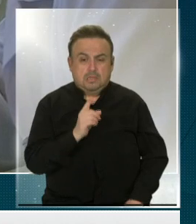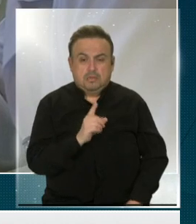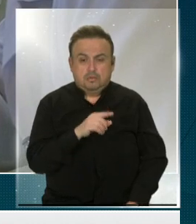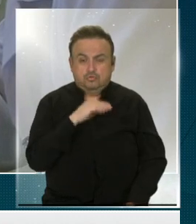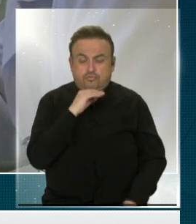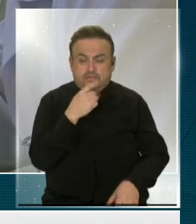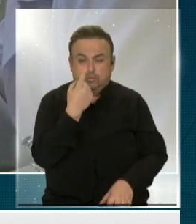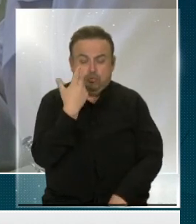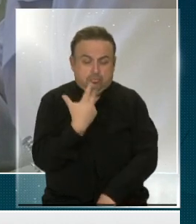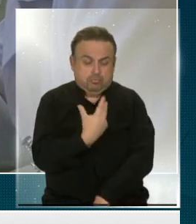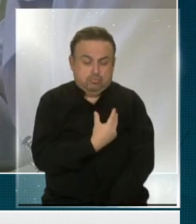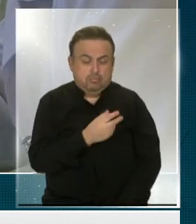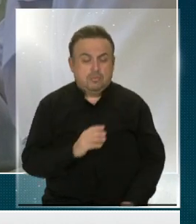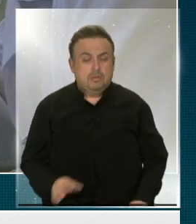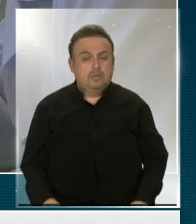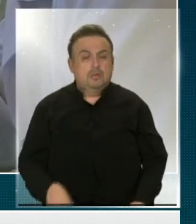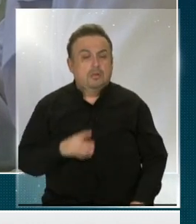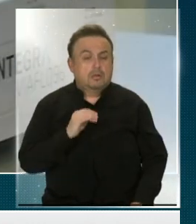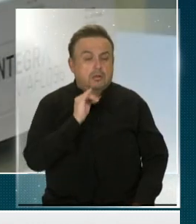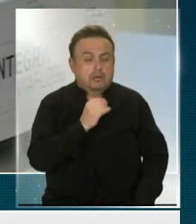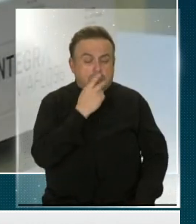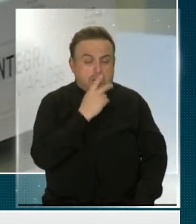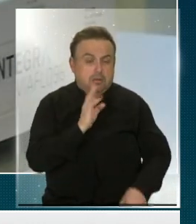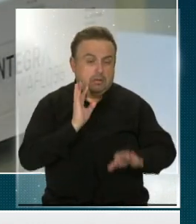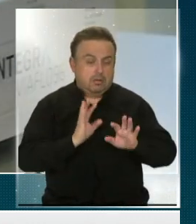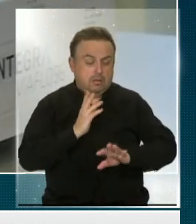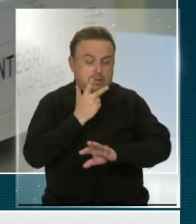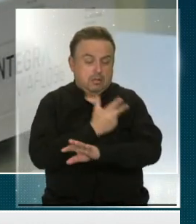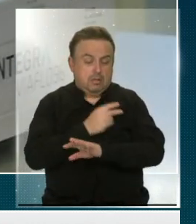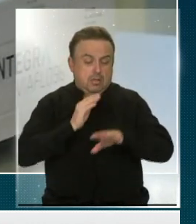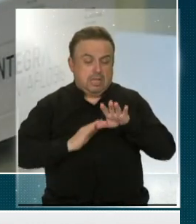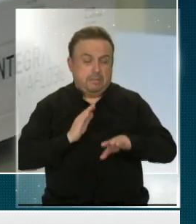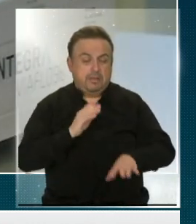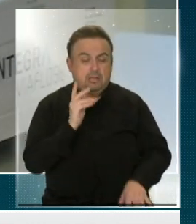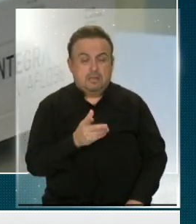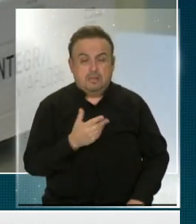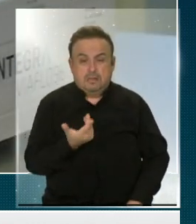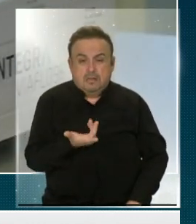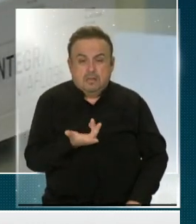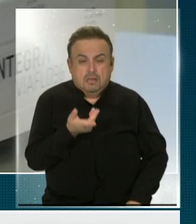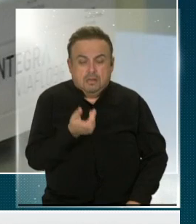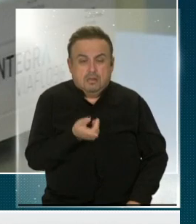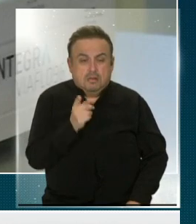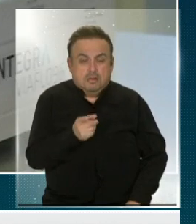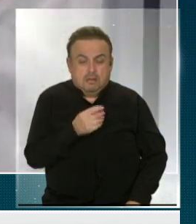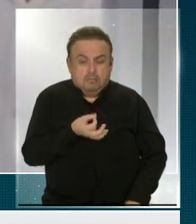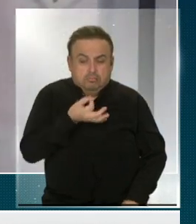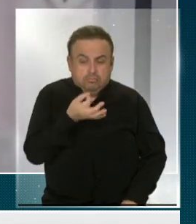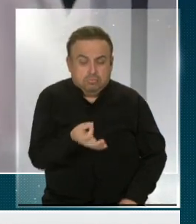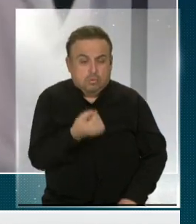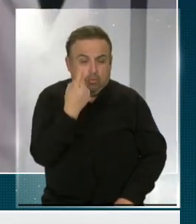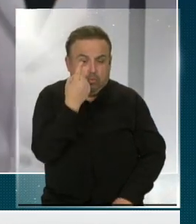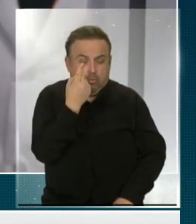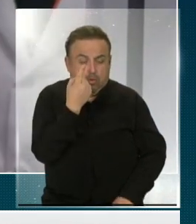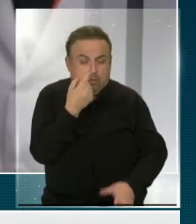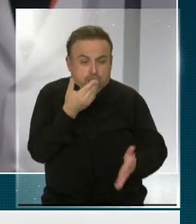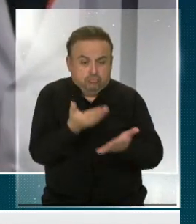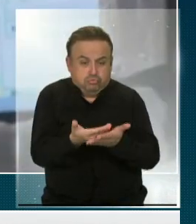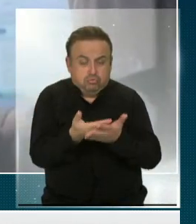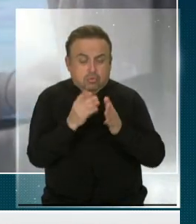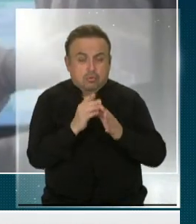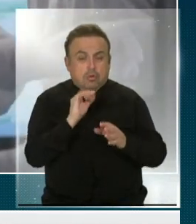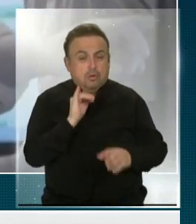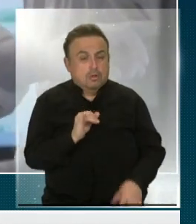una dosis en el caso efectivamente la vacuna de janssen la propuesta es una dosis pero vamos a ver si la